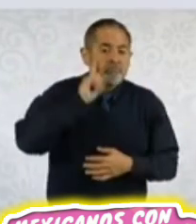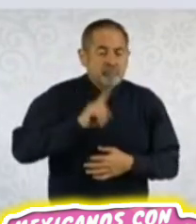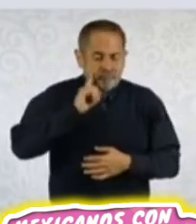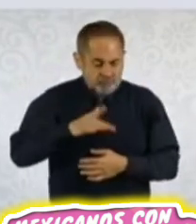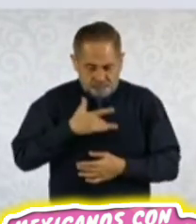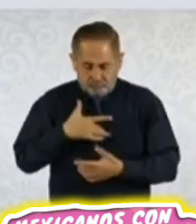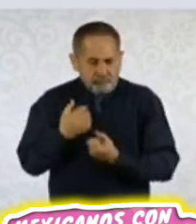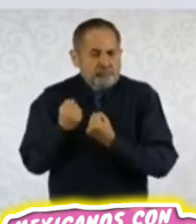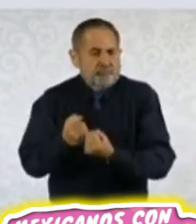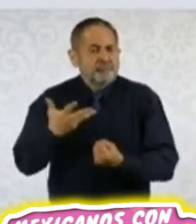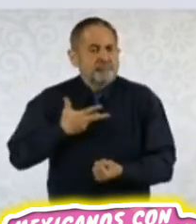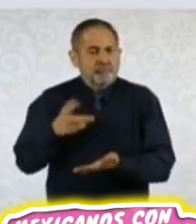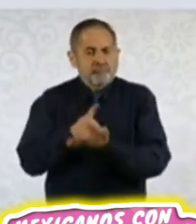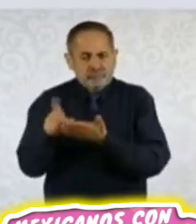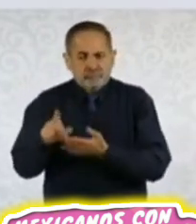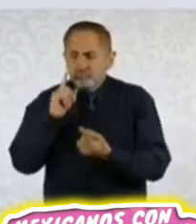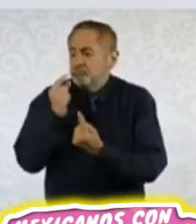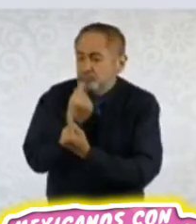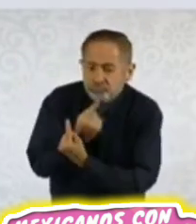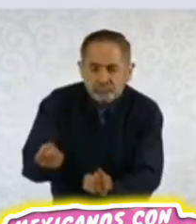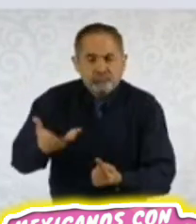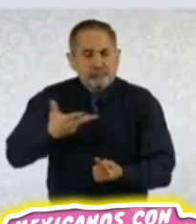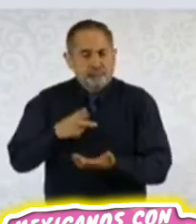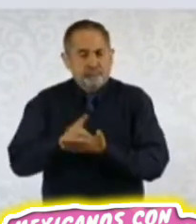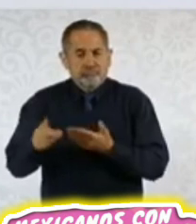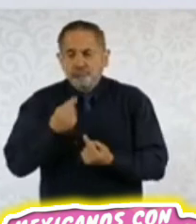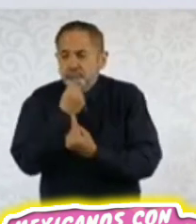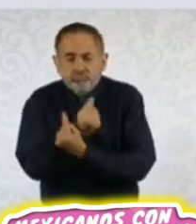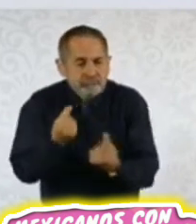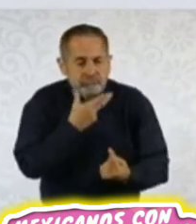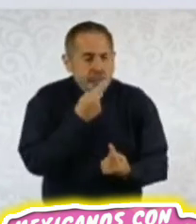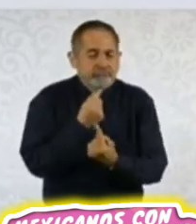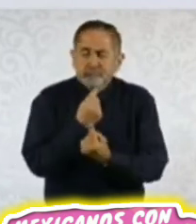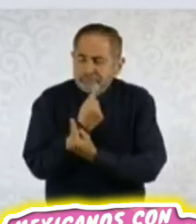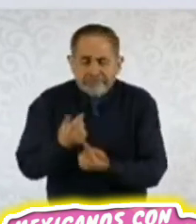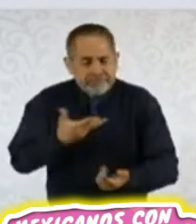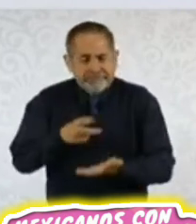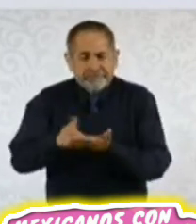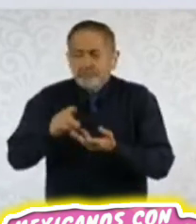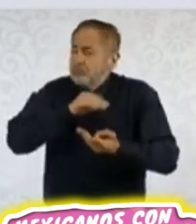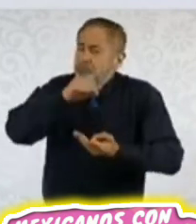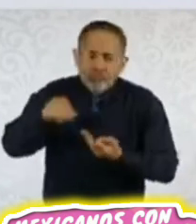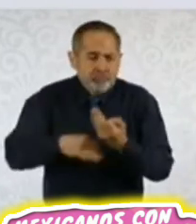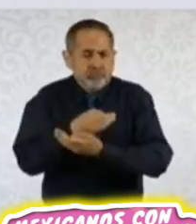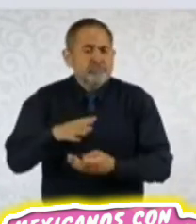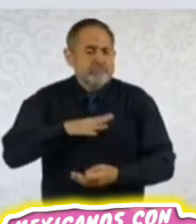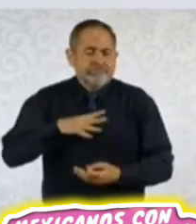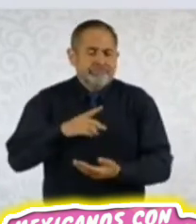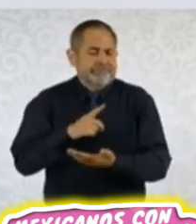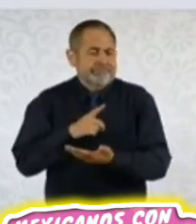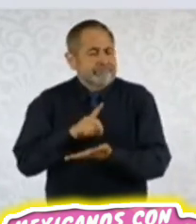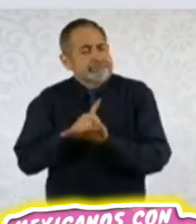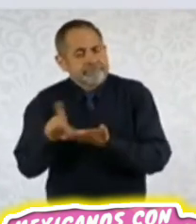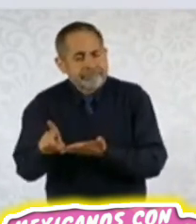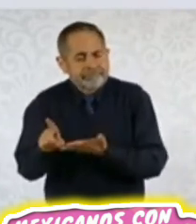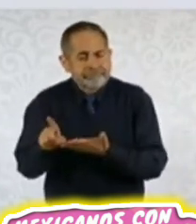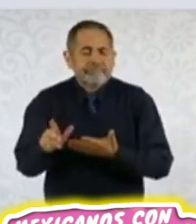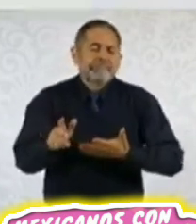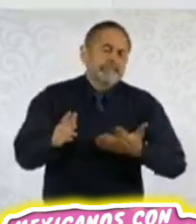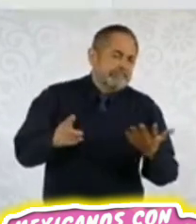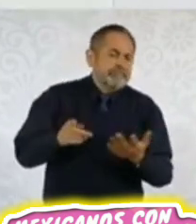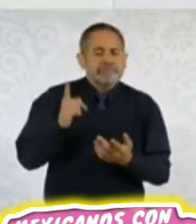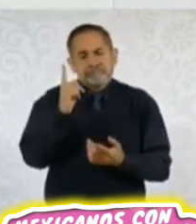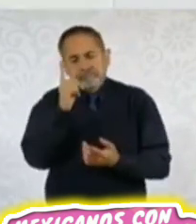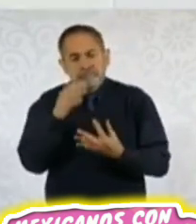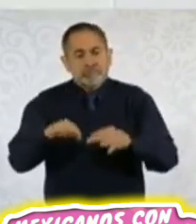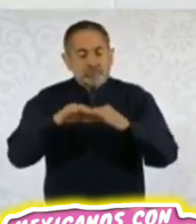tenemos derechos, las niñas tienen derechos, los niños también, todos tenemos derecho, pero en particular ahora,